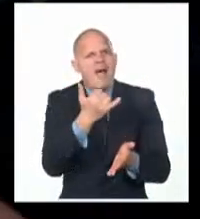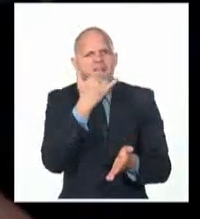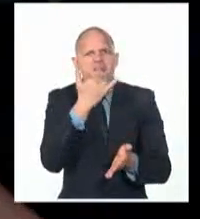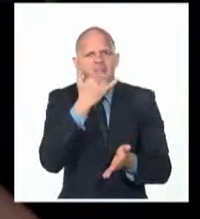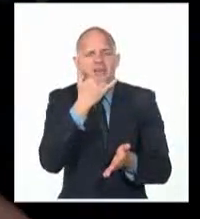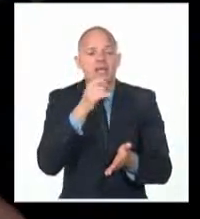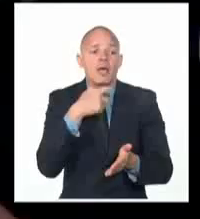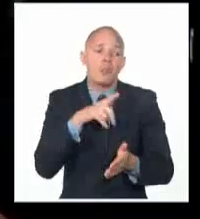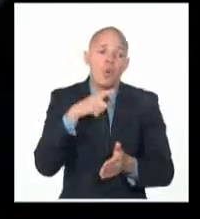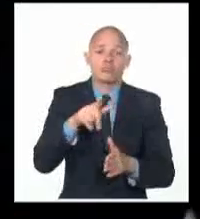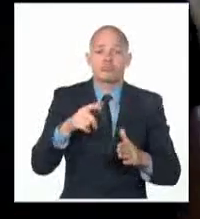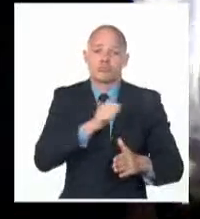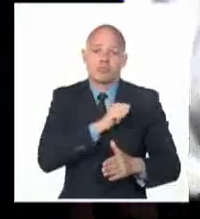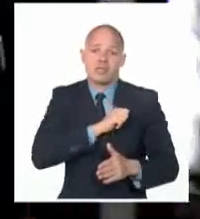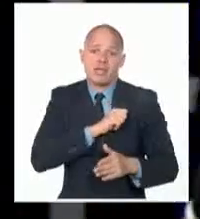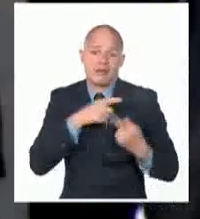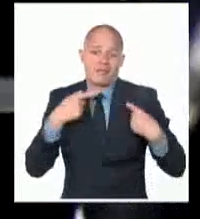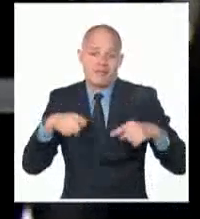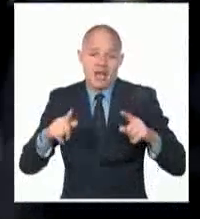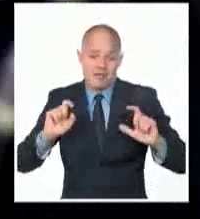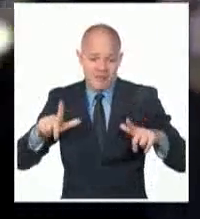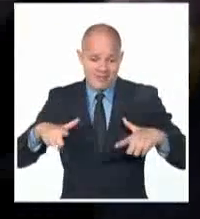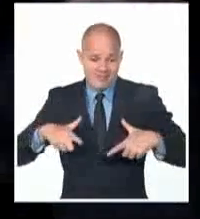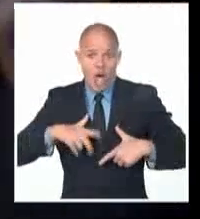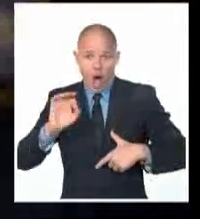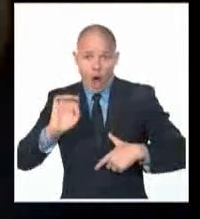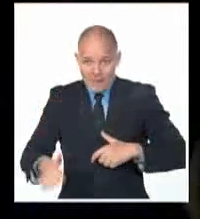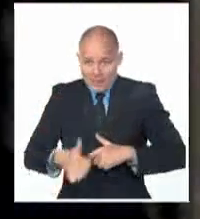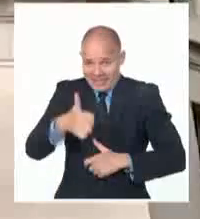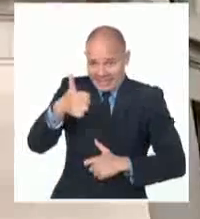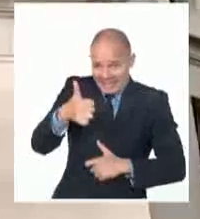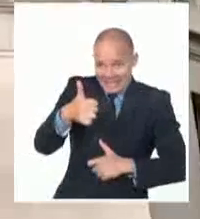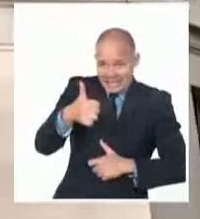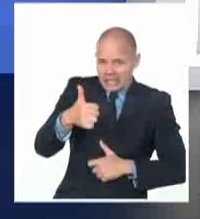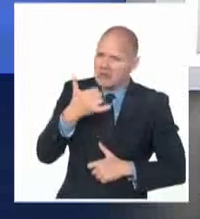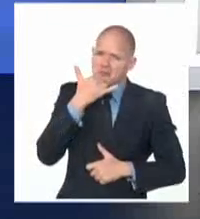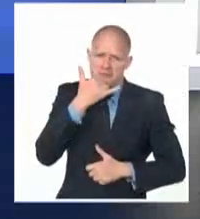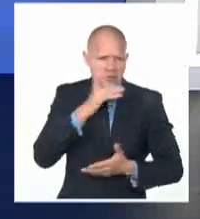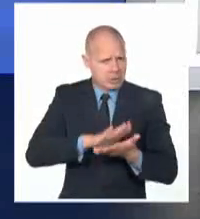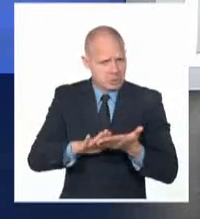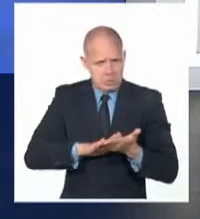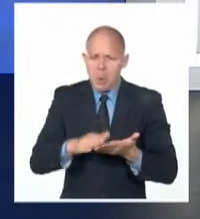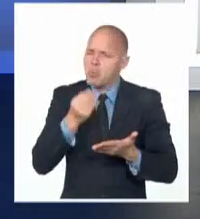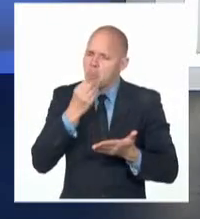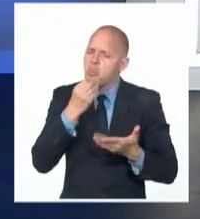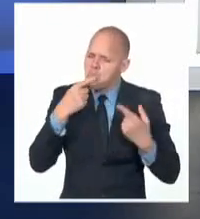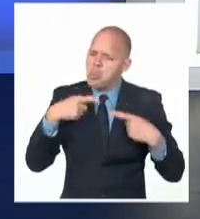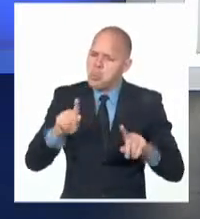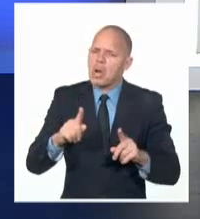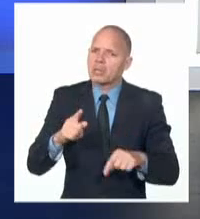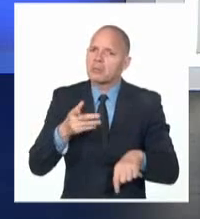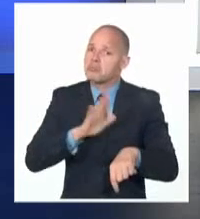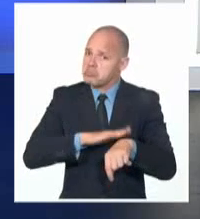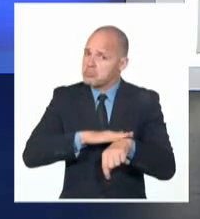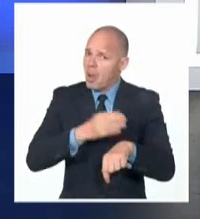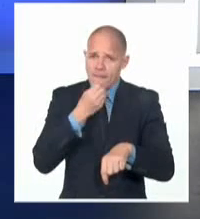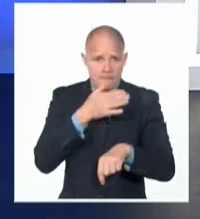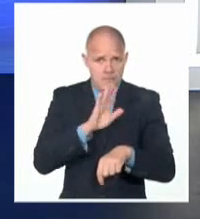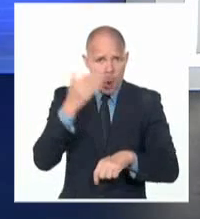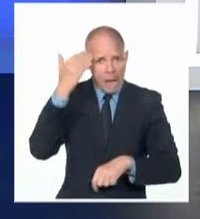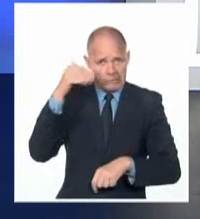prohibición de ocupar cargos públicos en un futuro. Dicho así, pudiéramos volver a ver a Trump ocupando el despacho